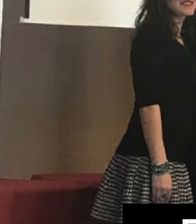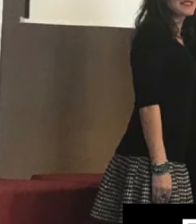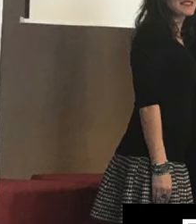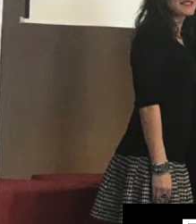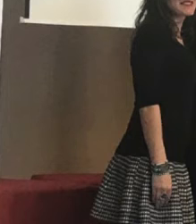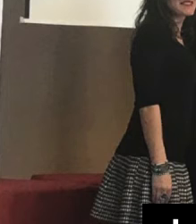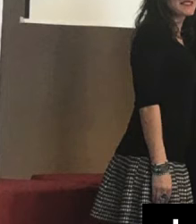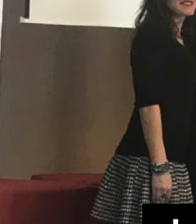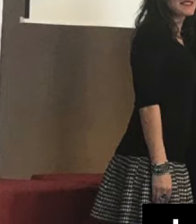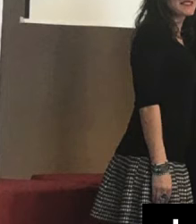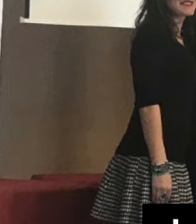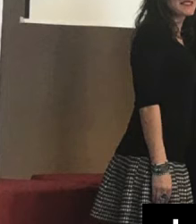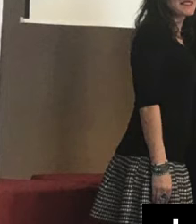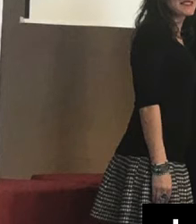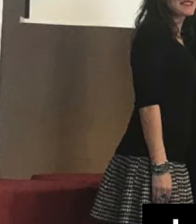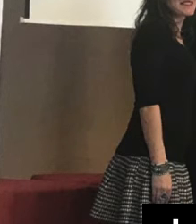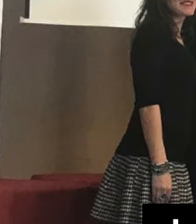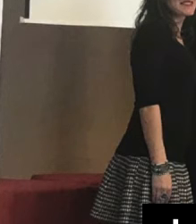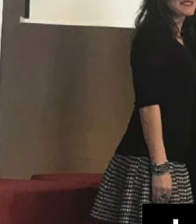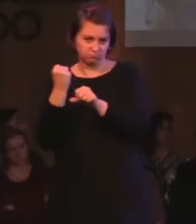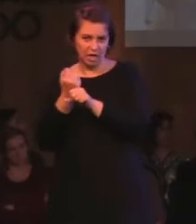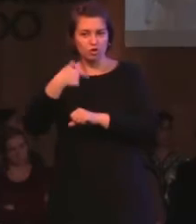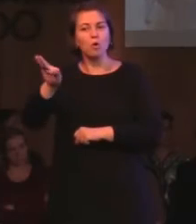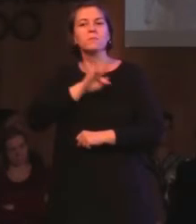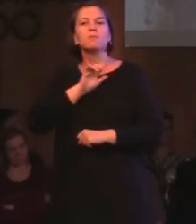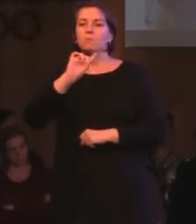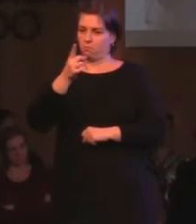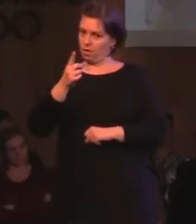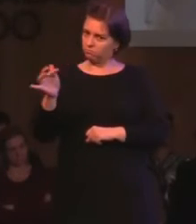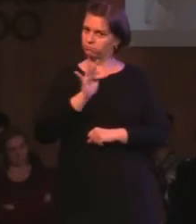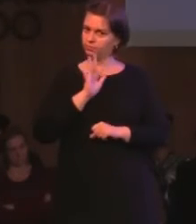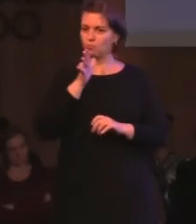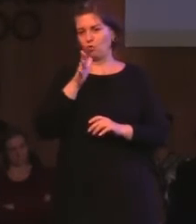no solo creo que hicimos un buen trabajo, sino que encima ganamos el primer premio en la categoría de charlas.